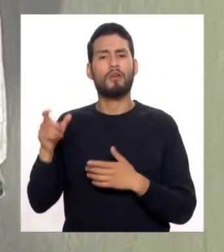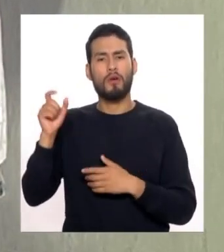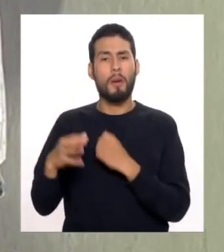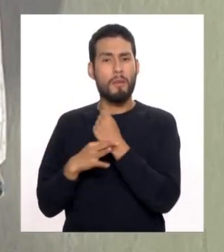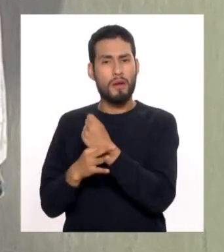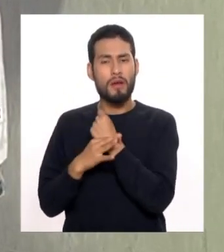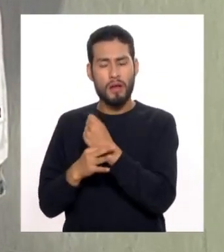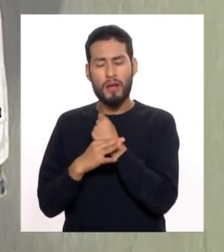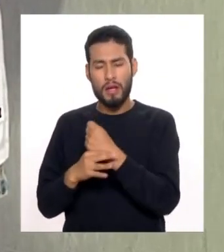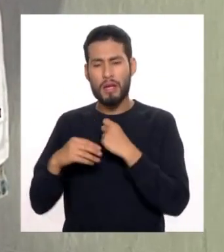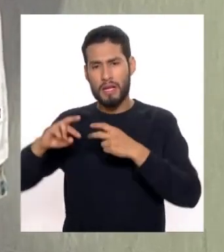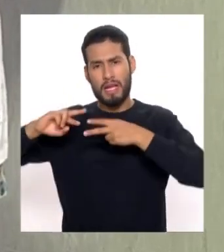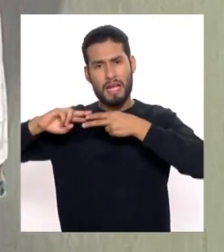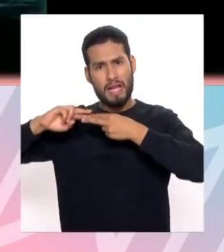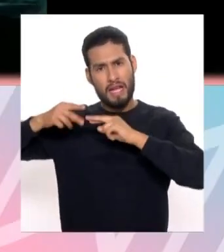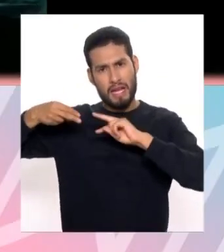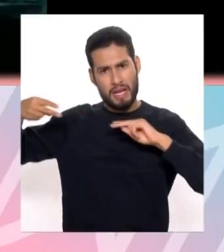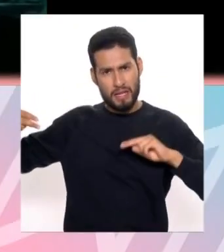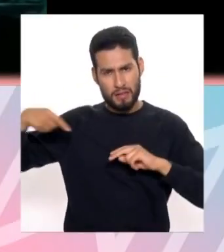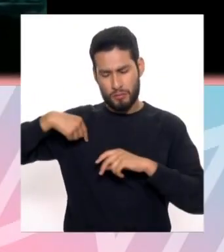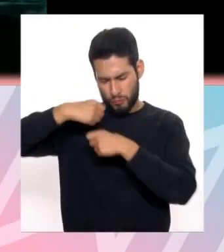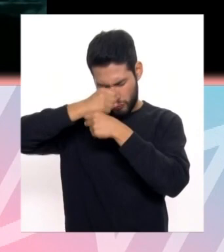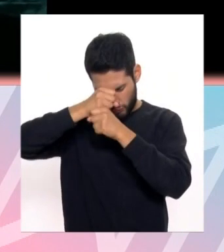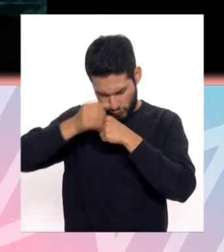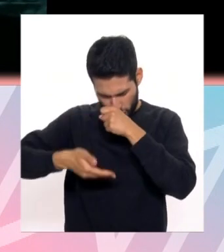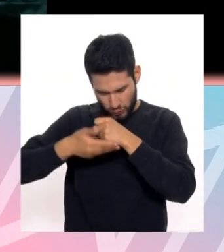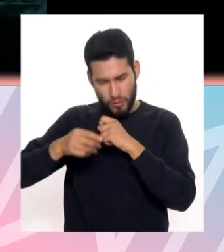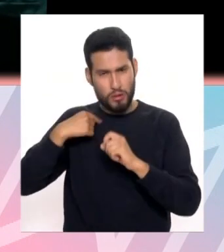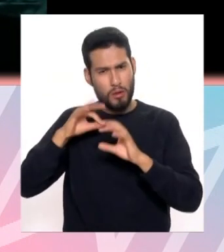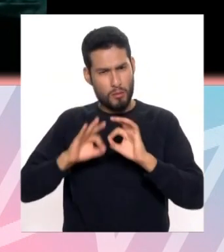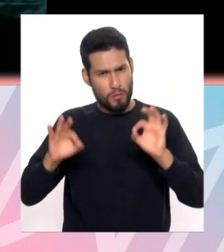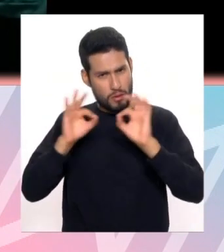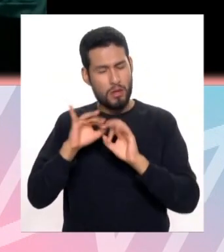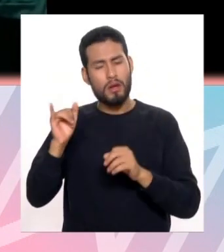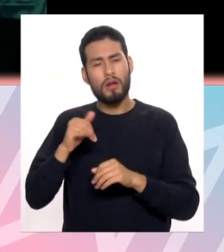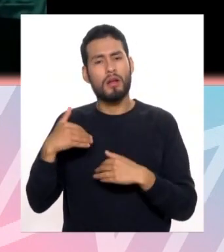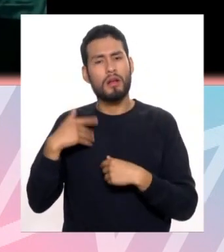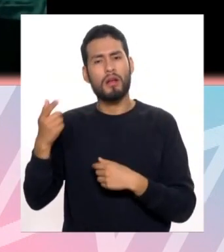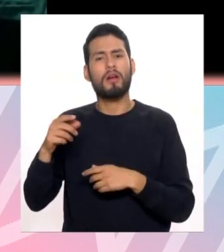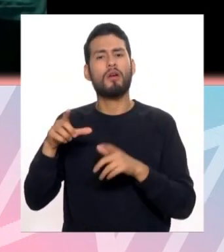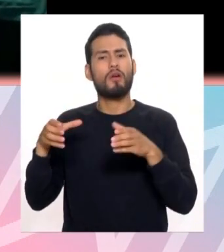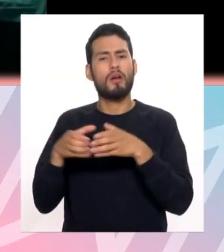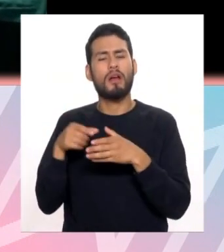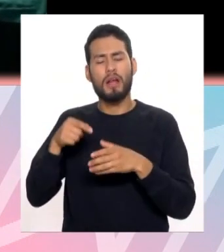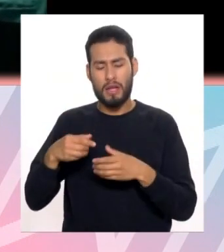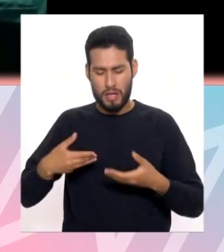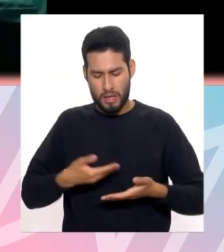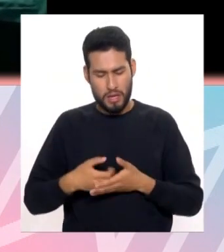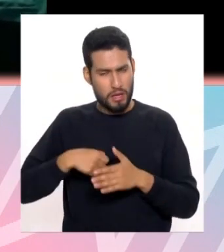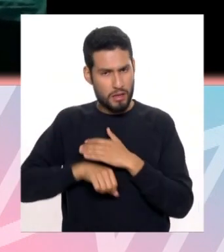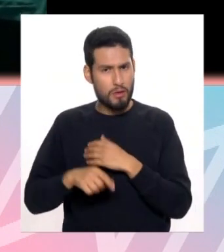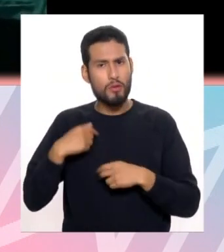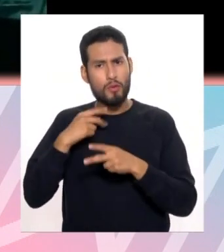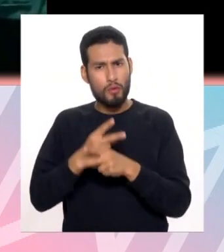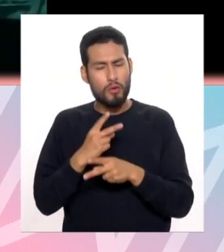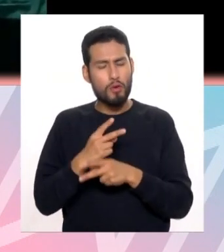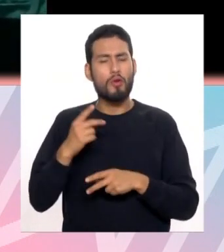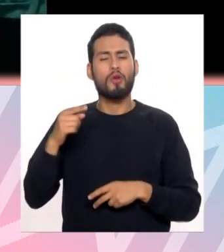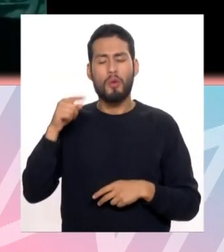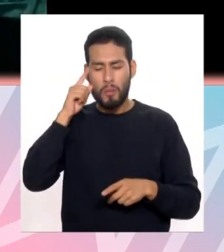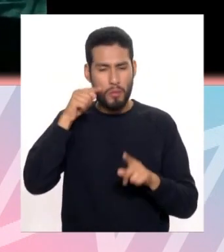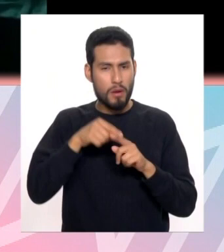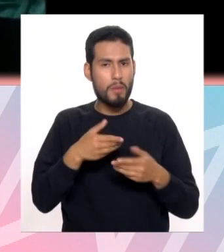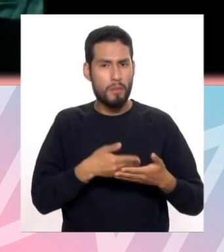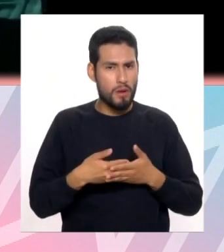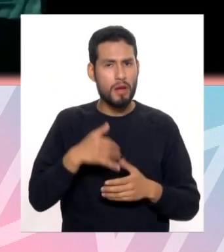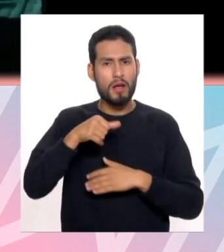médico genetista, que es también muy importante, parte clave, y también pues contamos con el área de neonatología, de cuidados intensivos neonatales